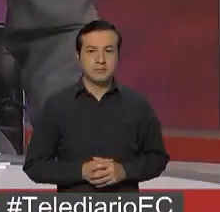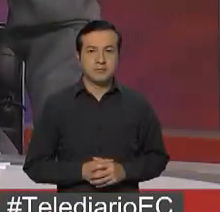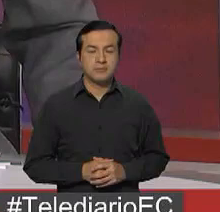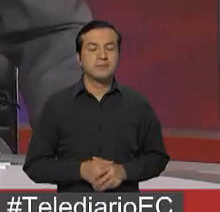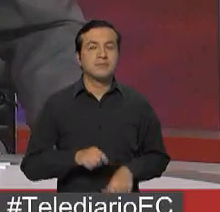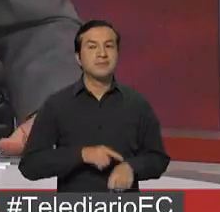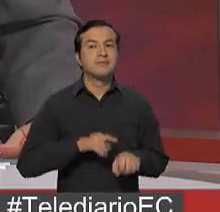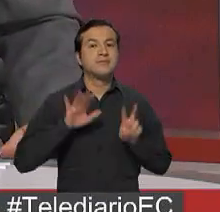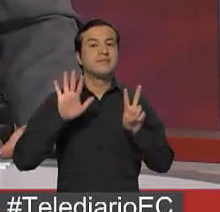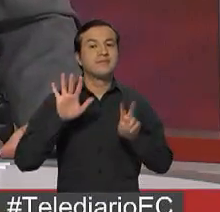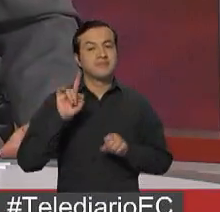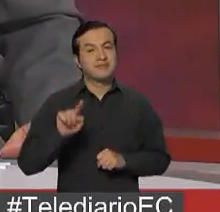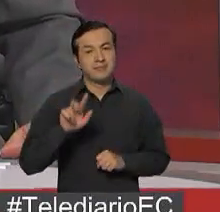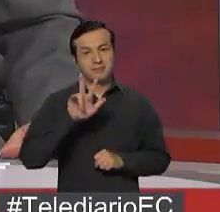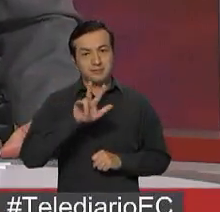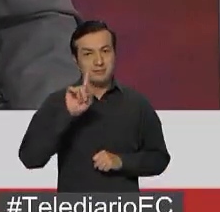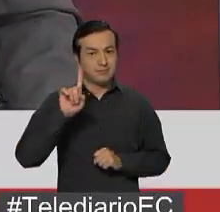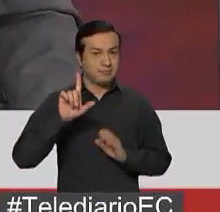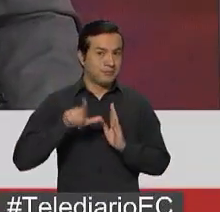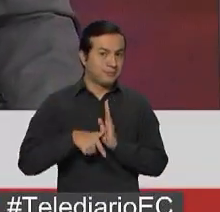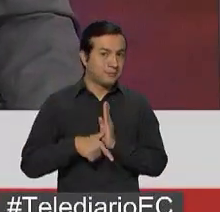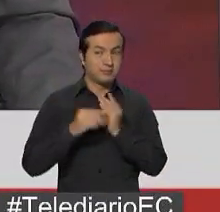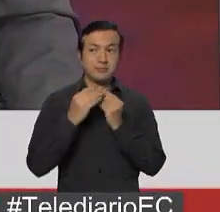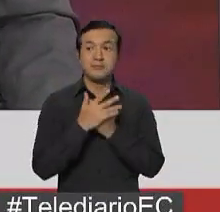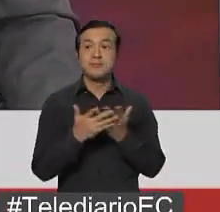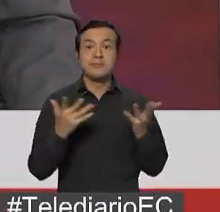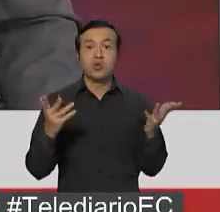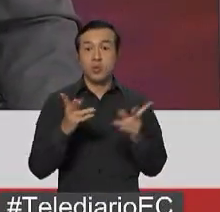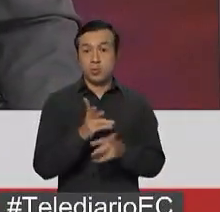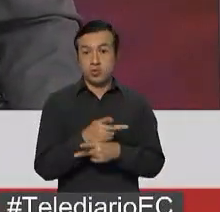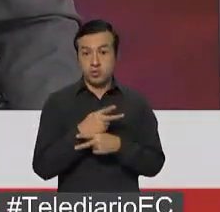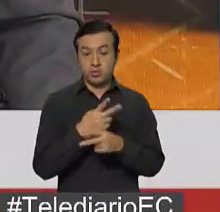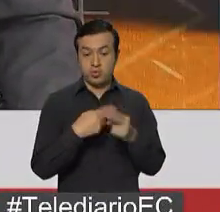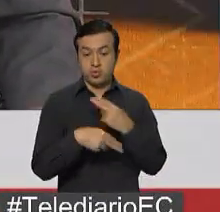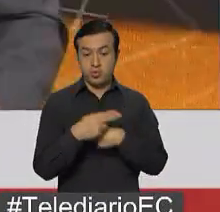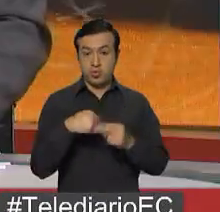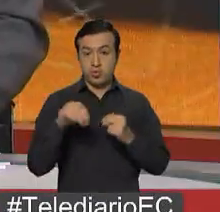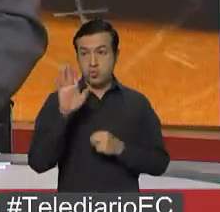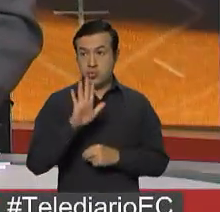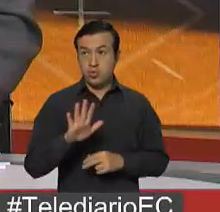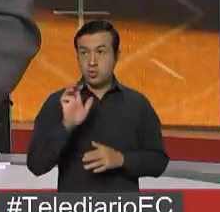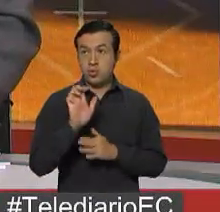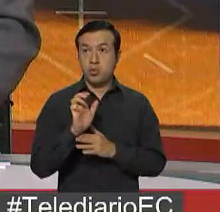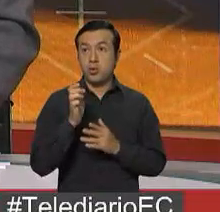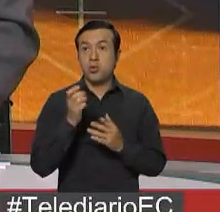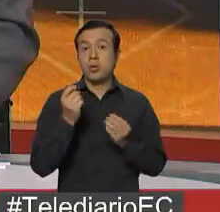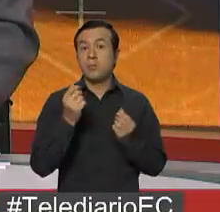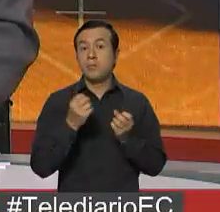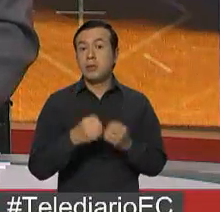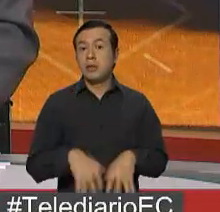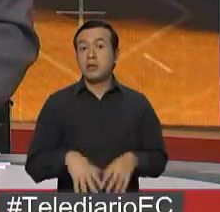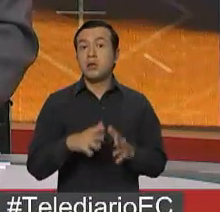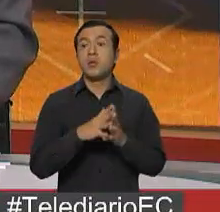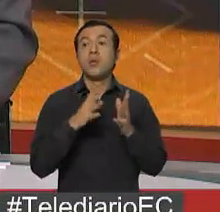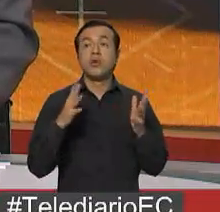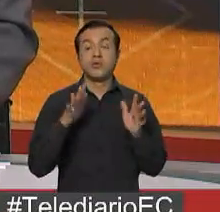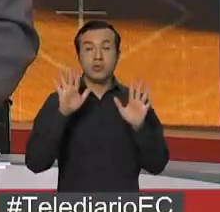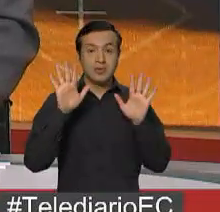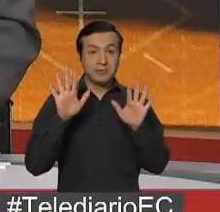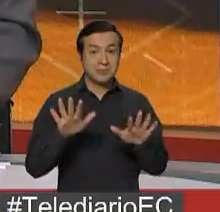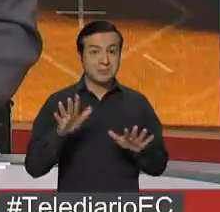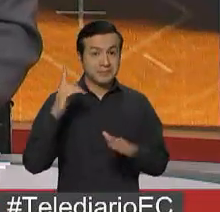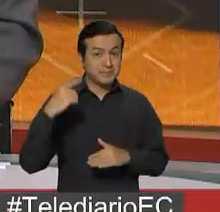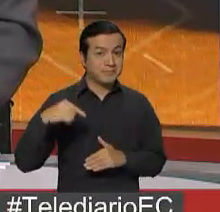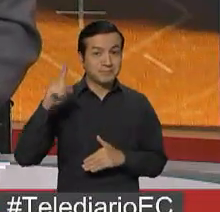siete de la mañana 31 minutos se calcula que el sector productivo y comercial del país tiene pérdidas por más de 10 mil millones de dólares